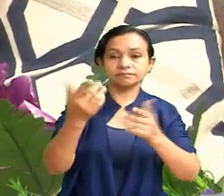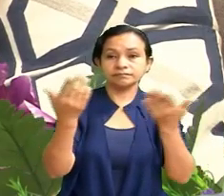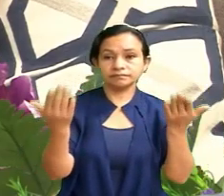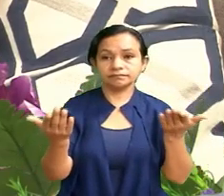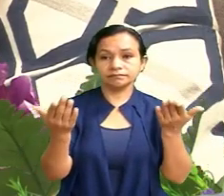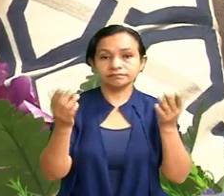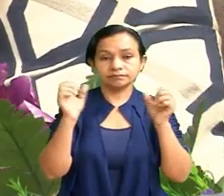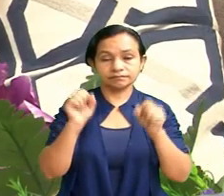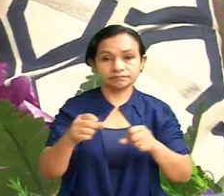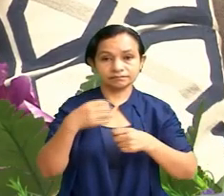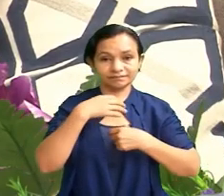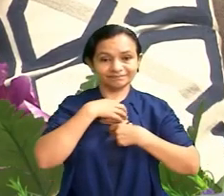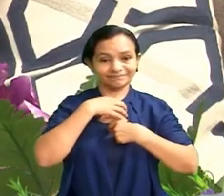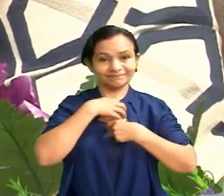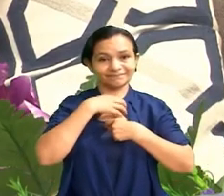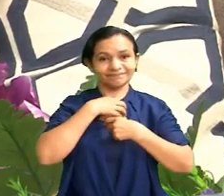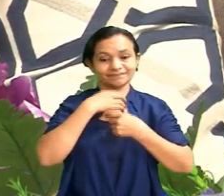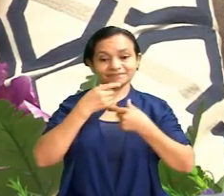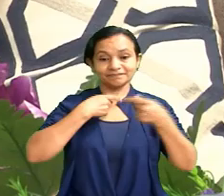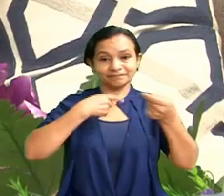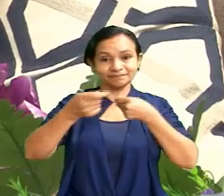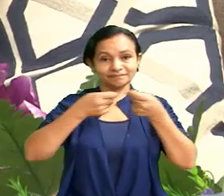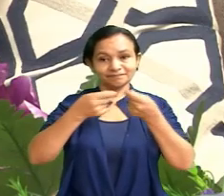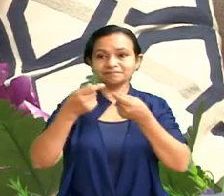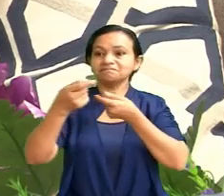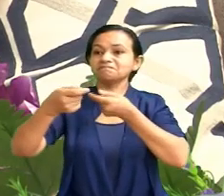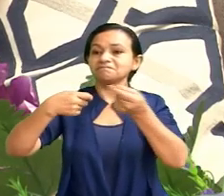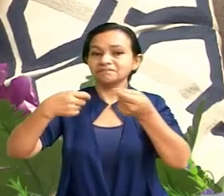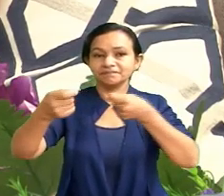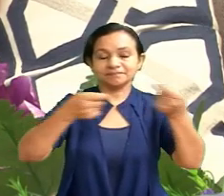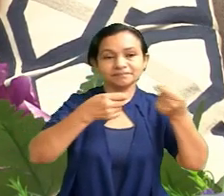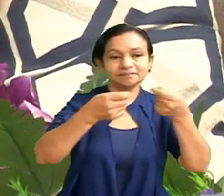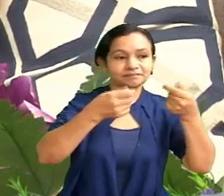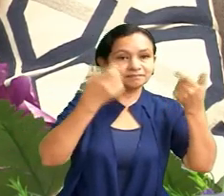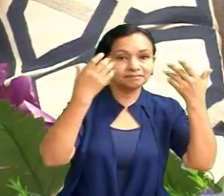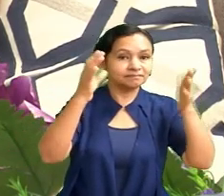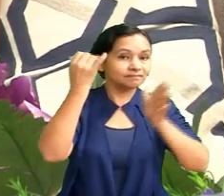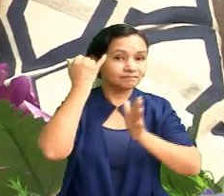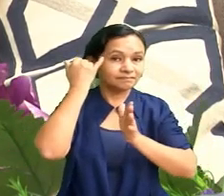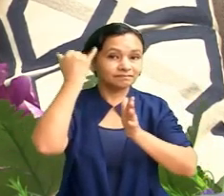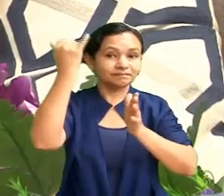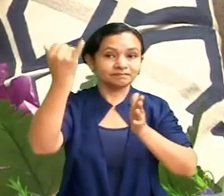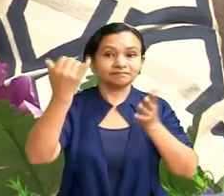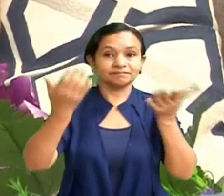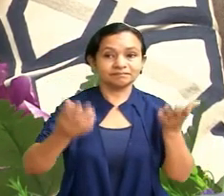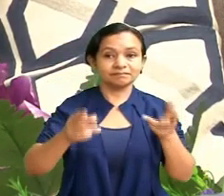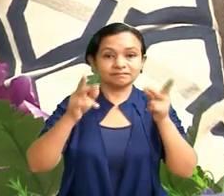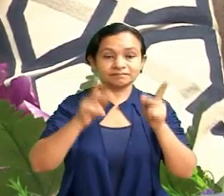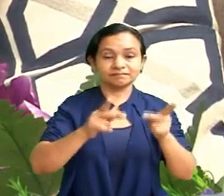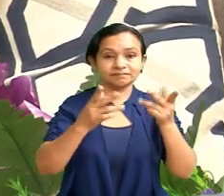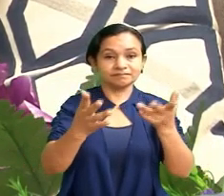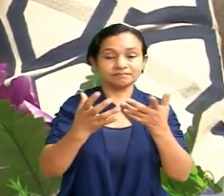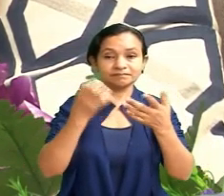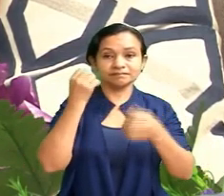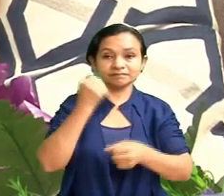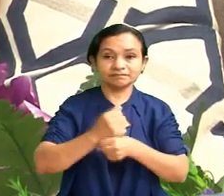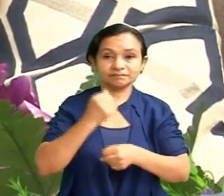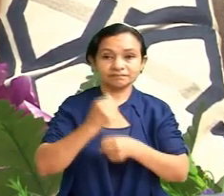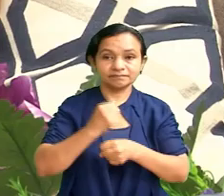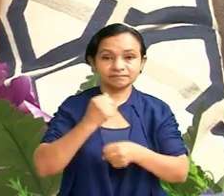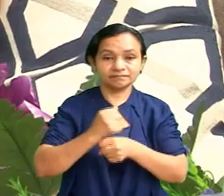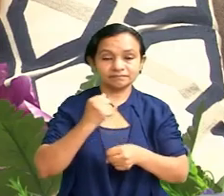el dueño de o para el dueño de un pequeño negocio para el dueño de un emprendimiento de un emprendedor con una persona que quiere trabajar